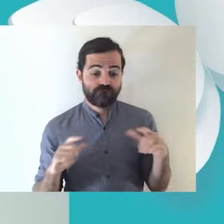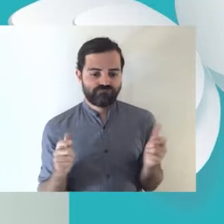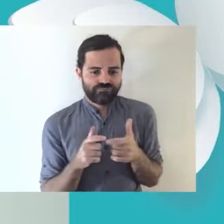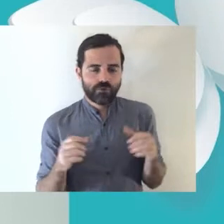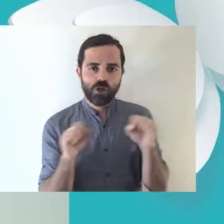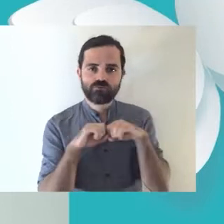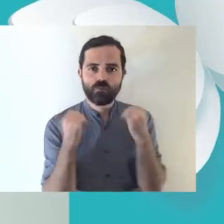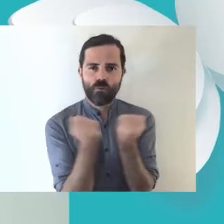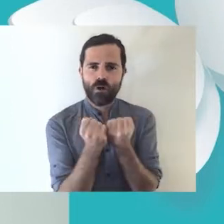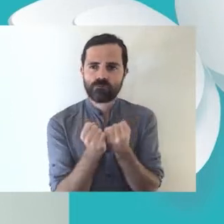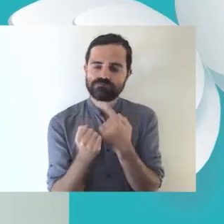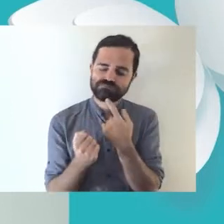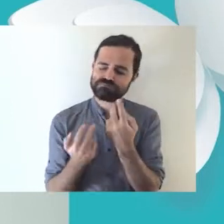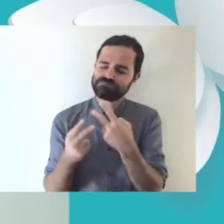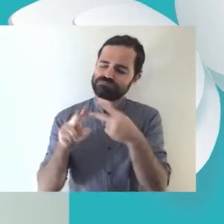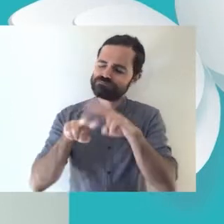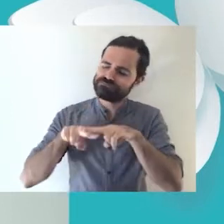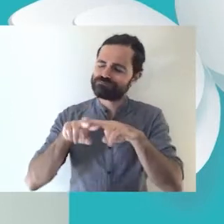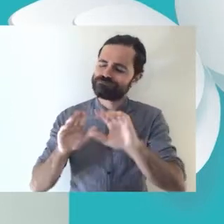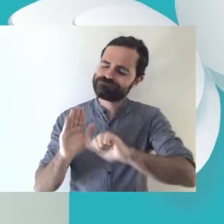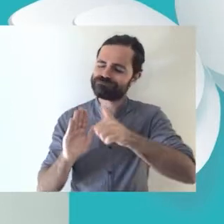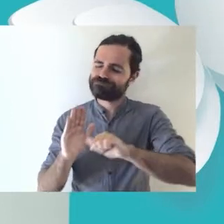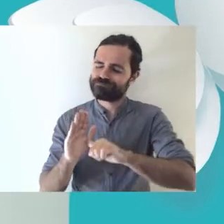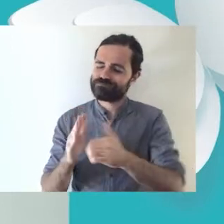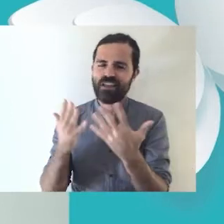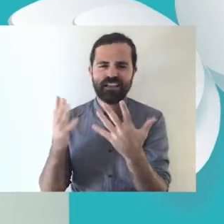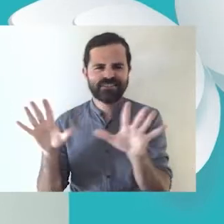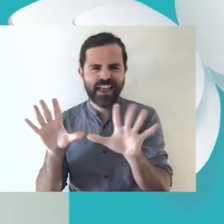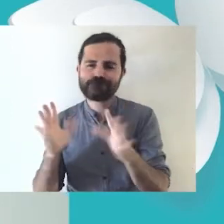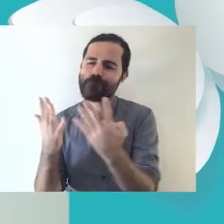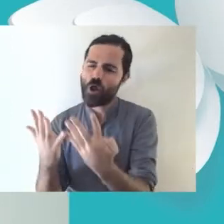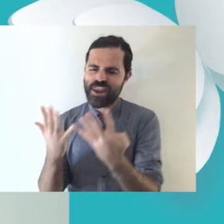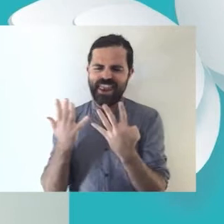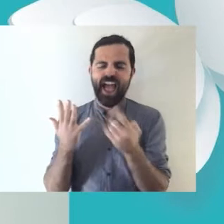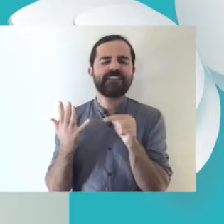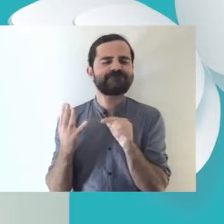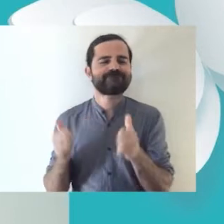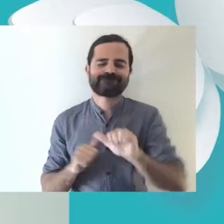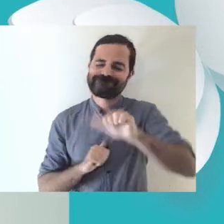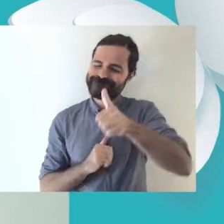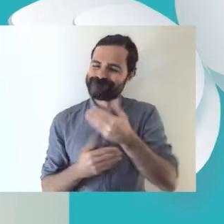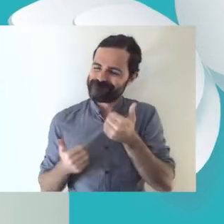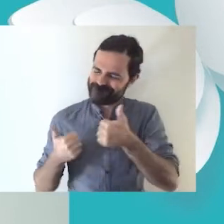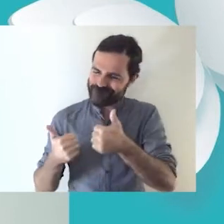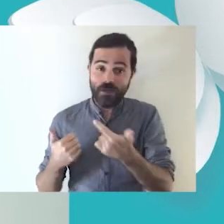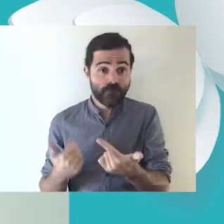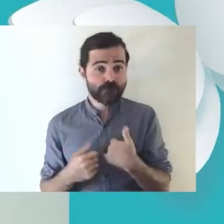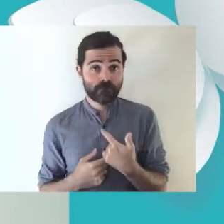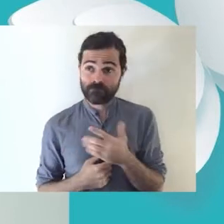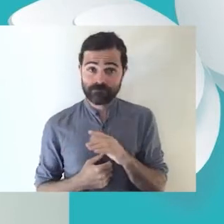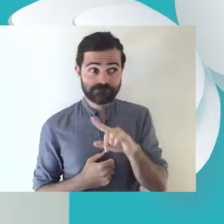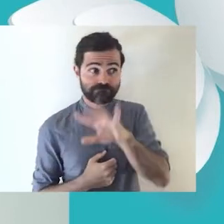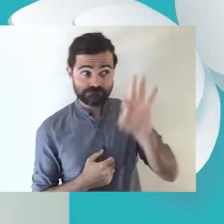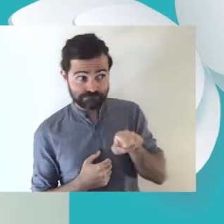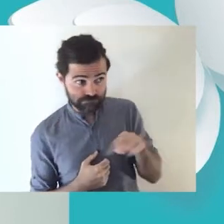sociales. La valoración del servicio fue de 9 sobre 10. Y al preguntar si nos volverían a contratar,